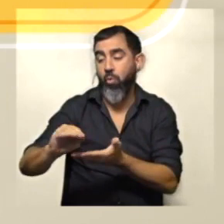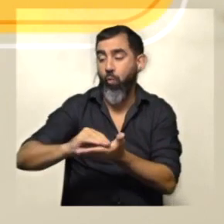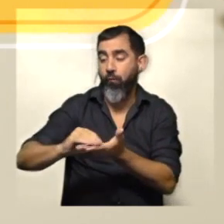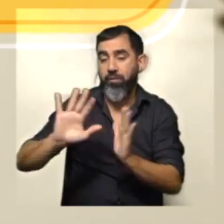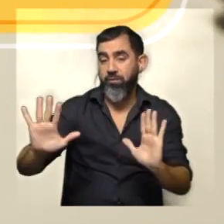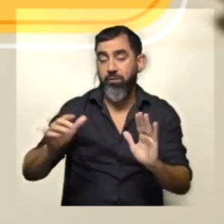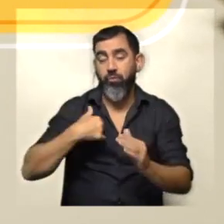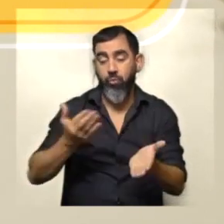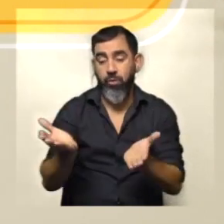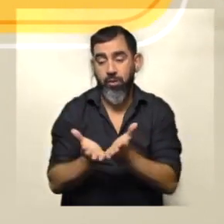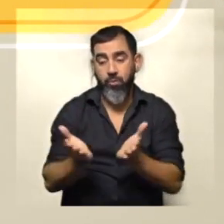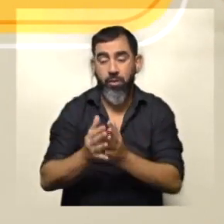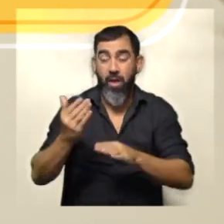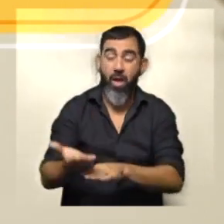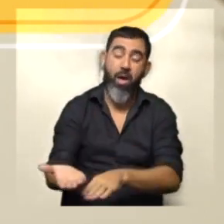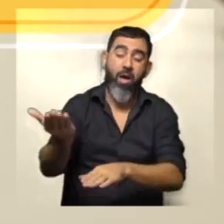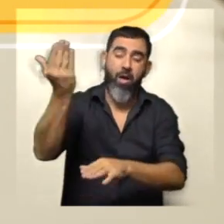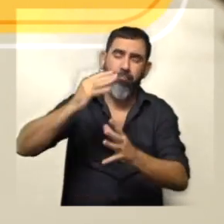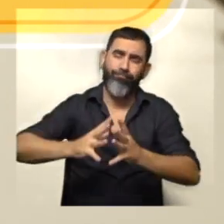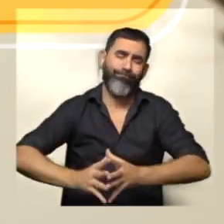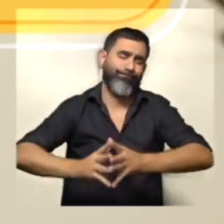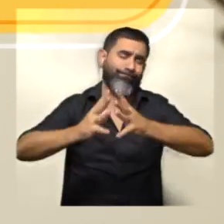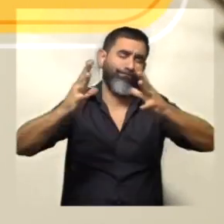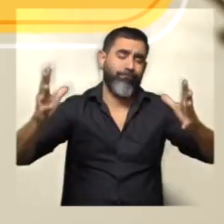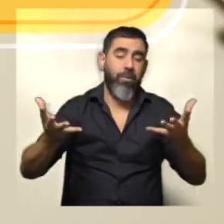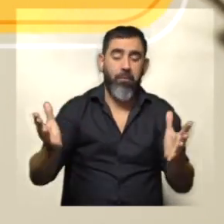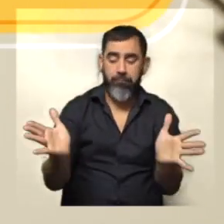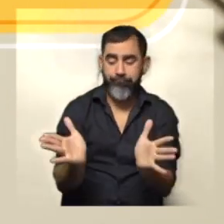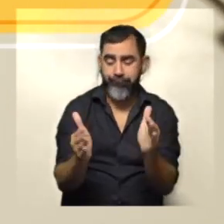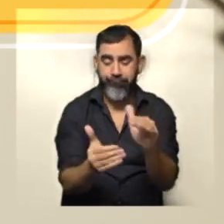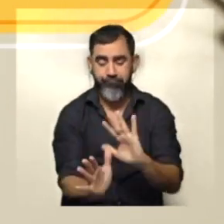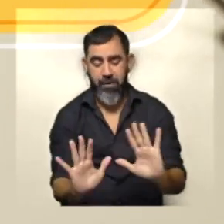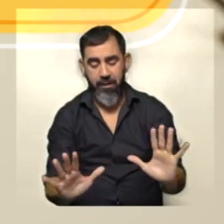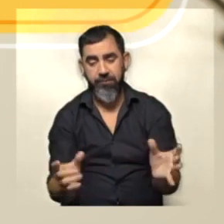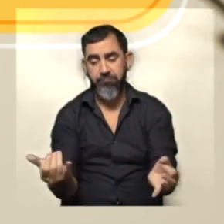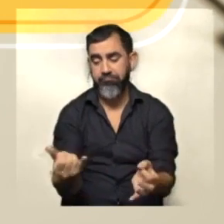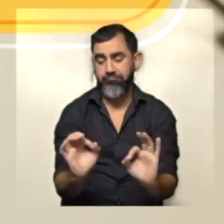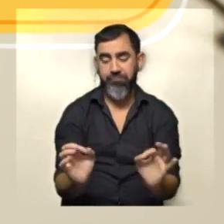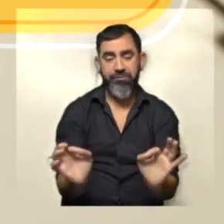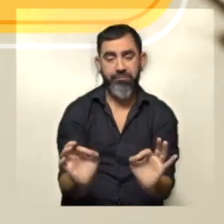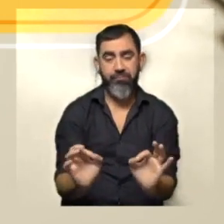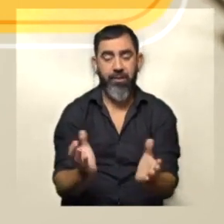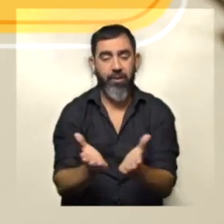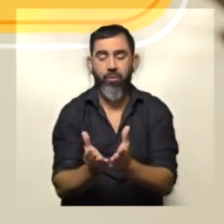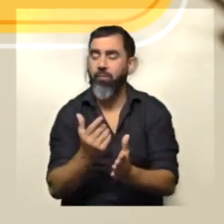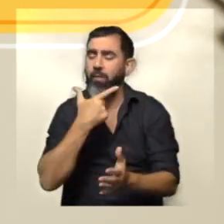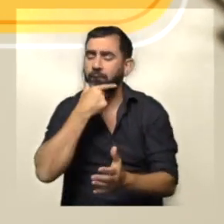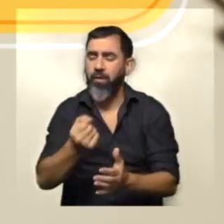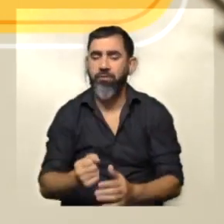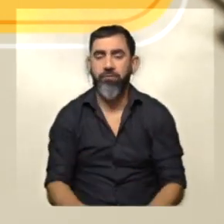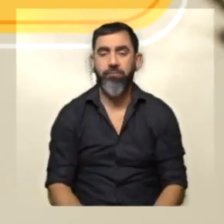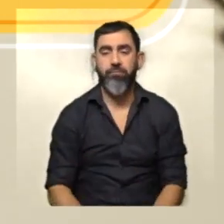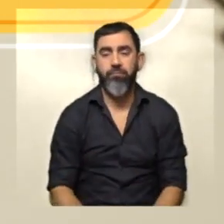uno era estudiante eran equipos enormes. Hoy tenemos cosas de estas que para el estudiante es fabuloso.